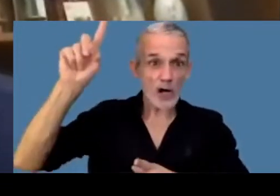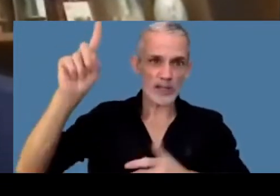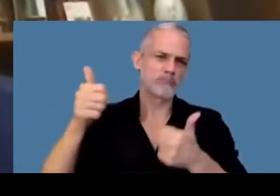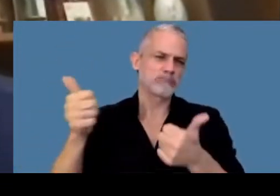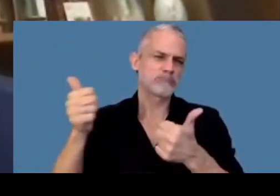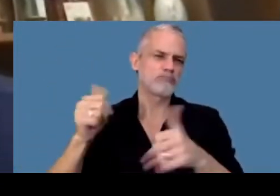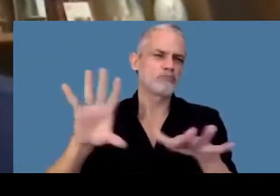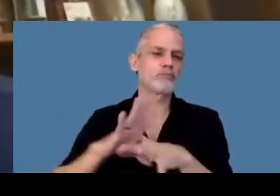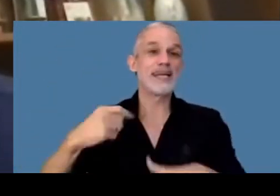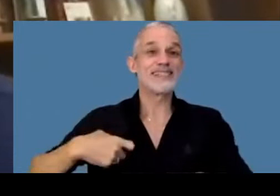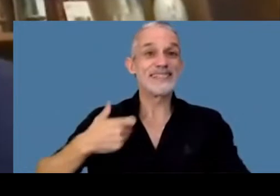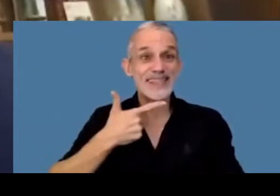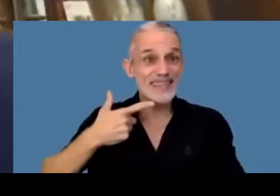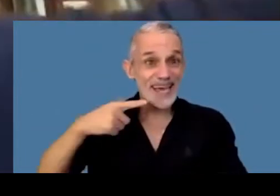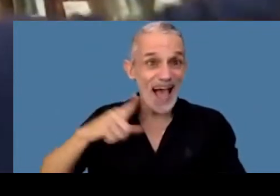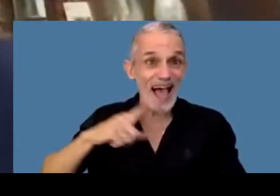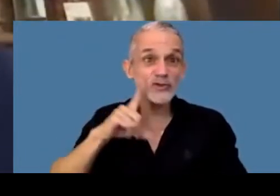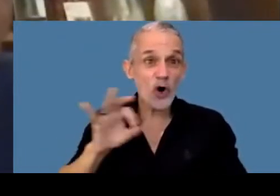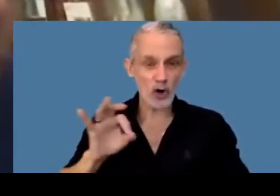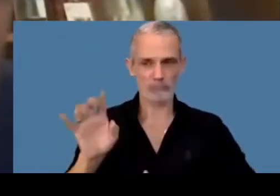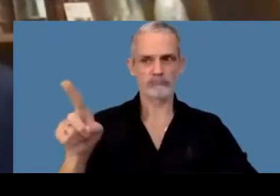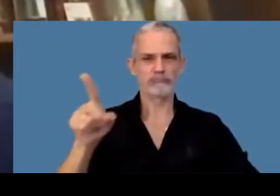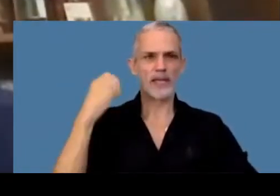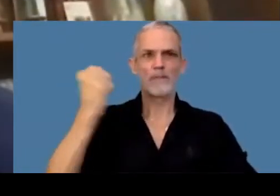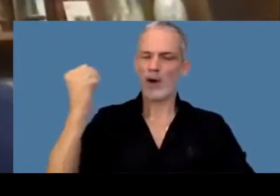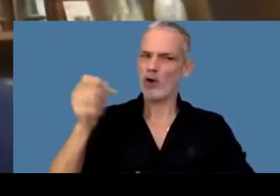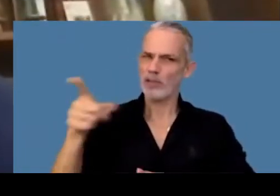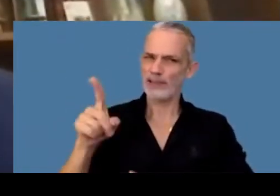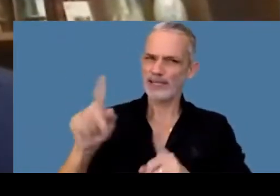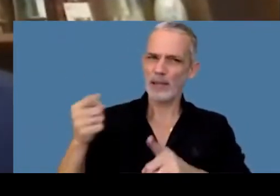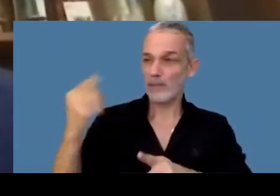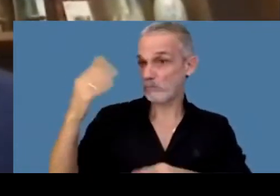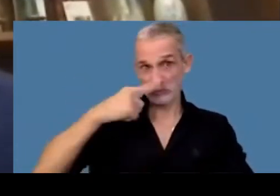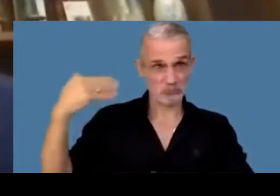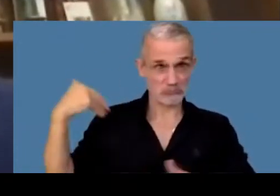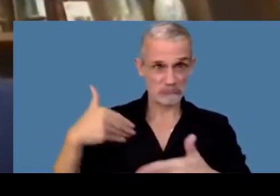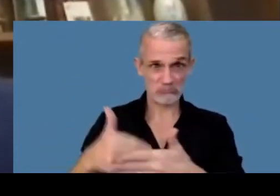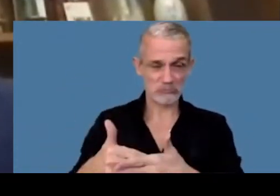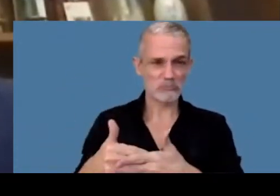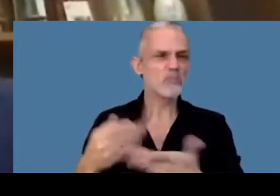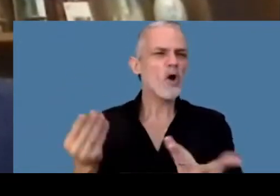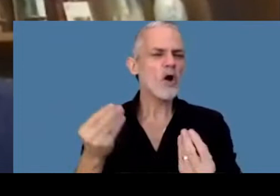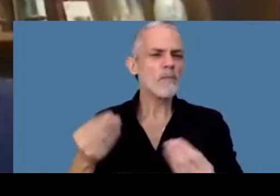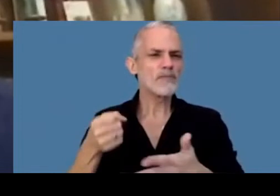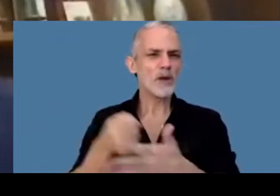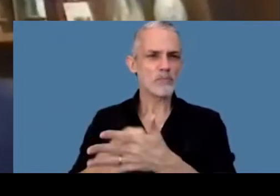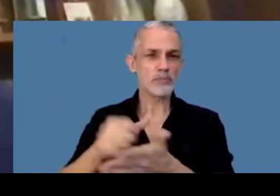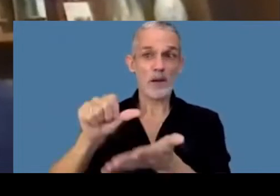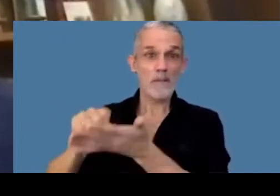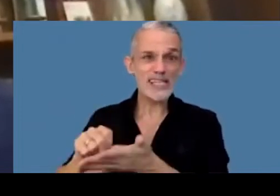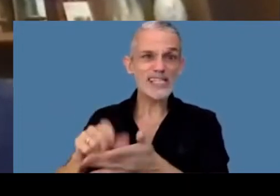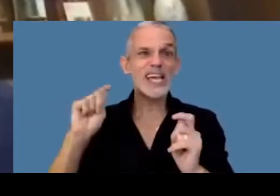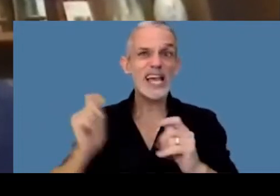sindicatos. De hecho, en estos últimos tiempos, al frente de estos estados hay dirigentes